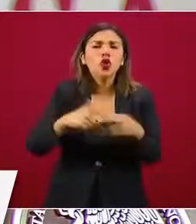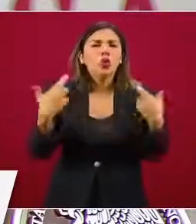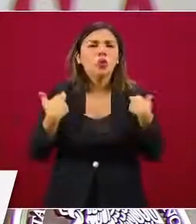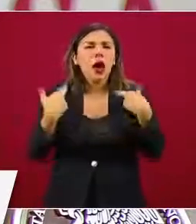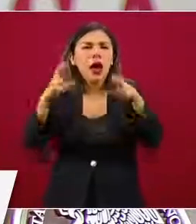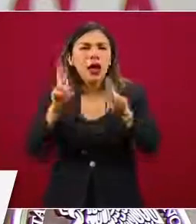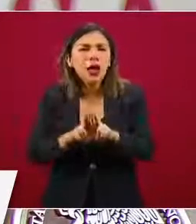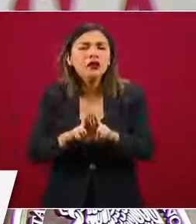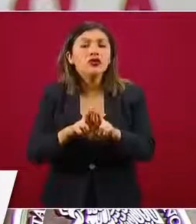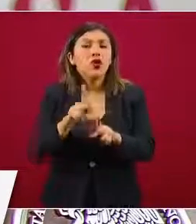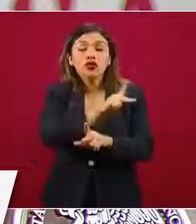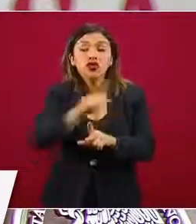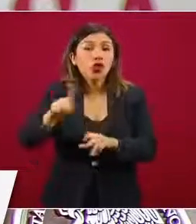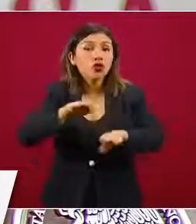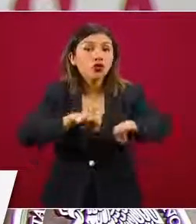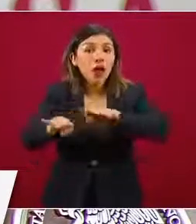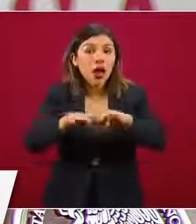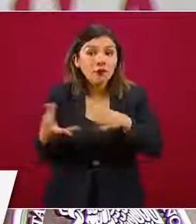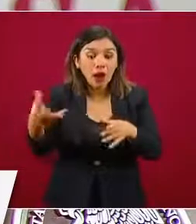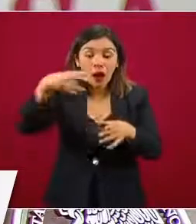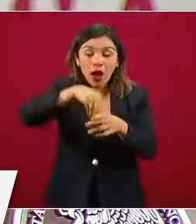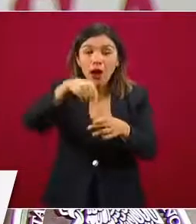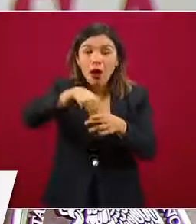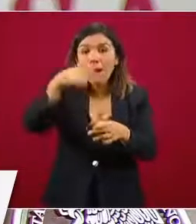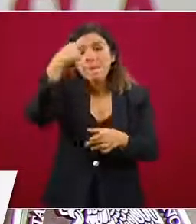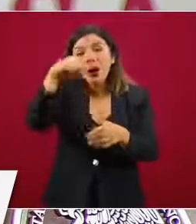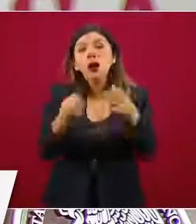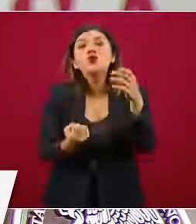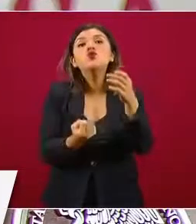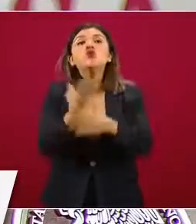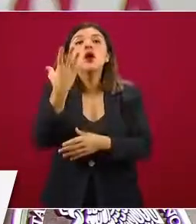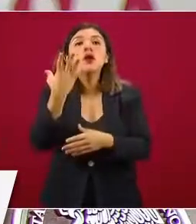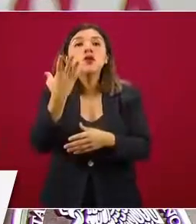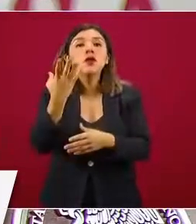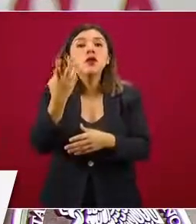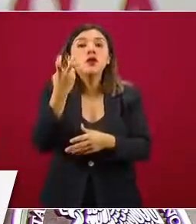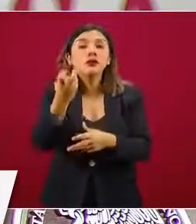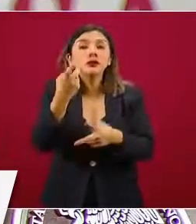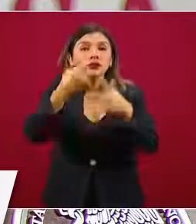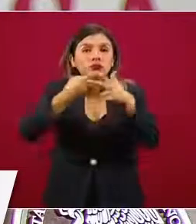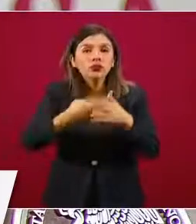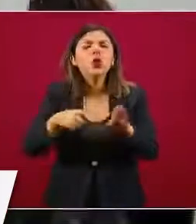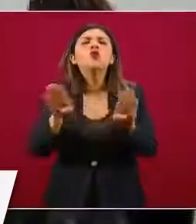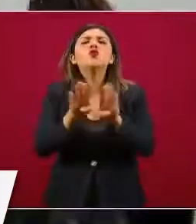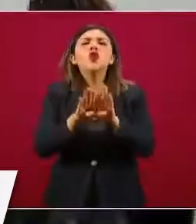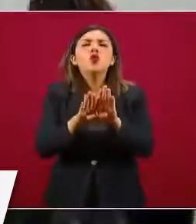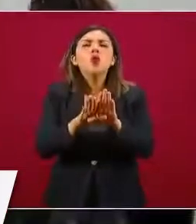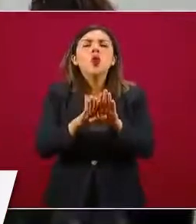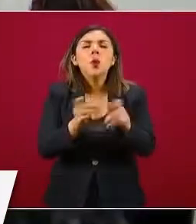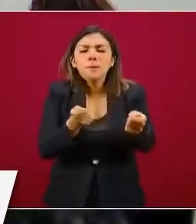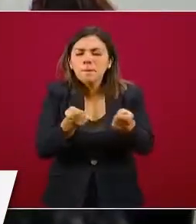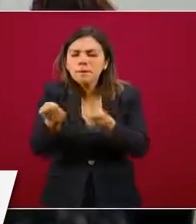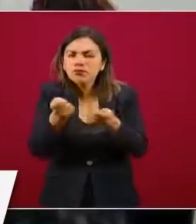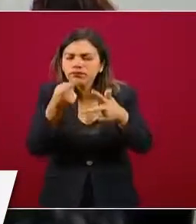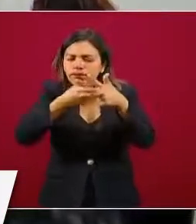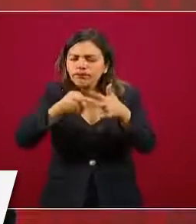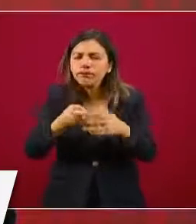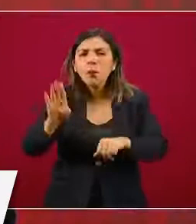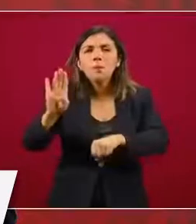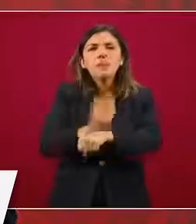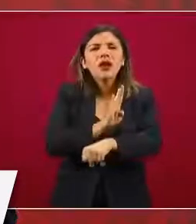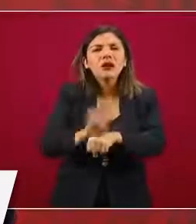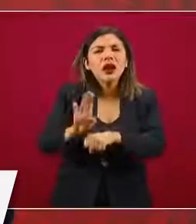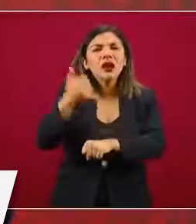maestros que están trabajando para la nueva medición, cómo medir el bienestar y